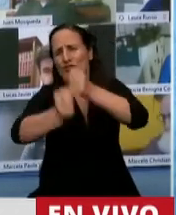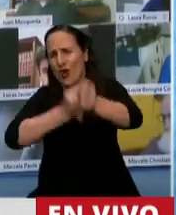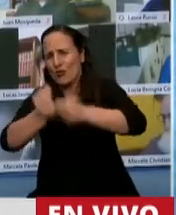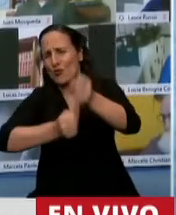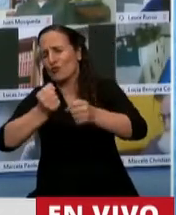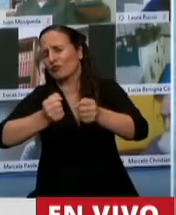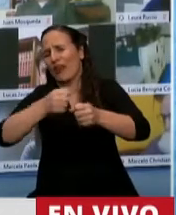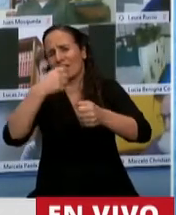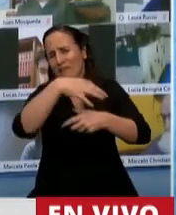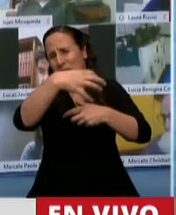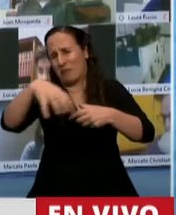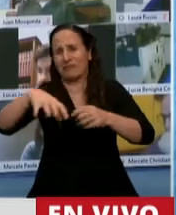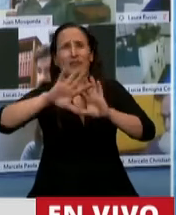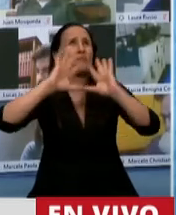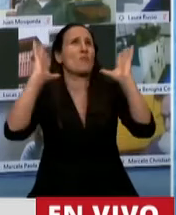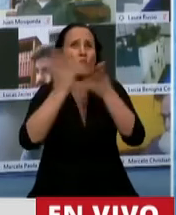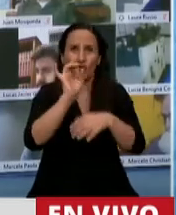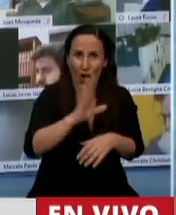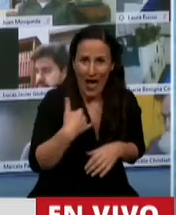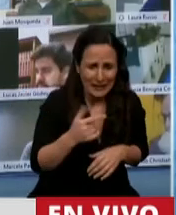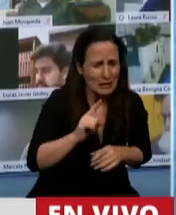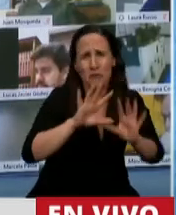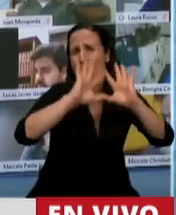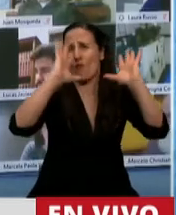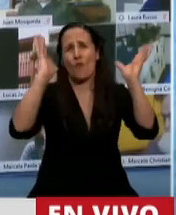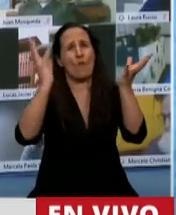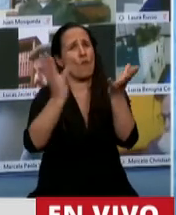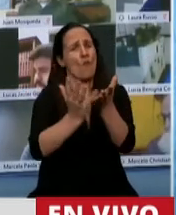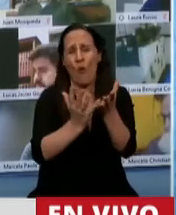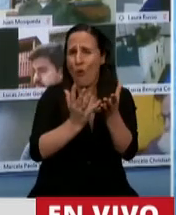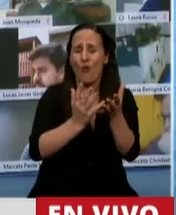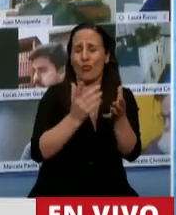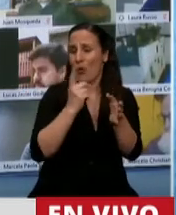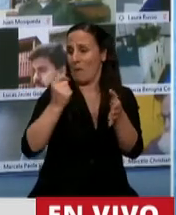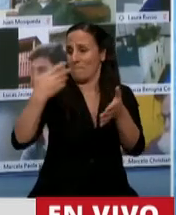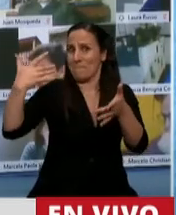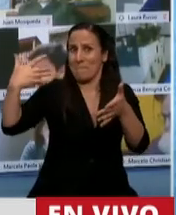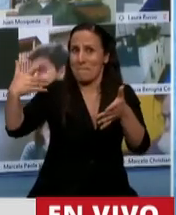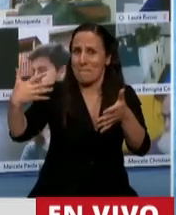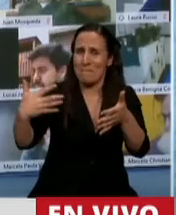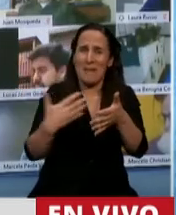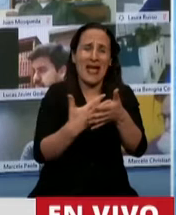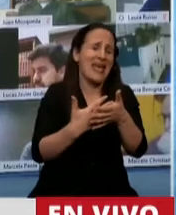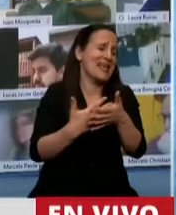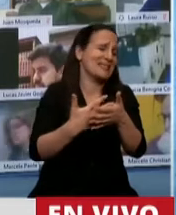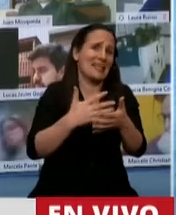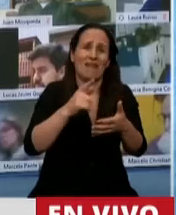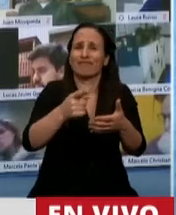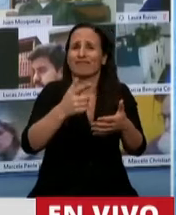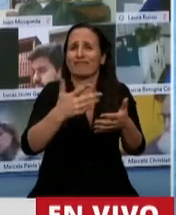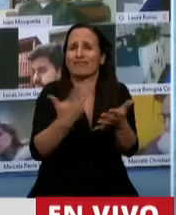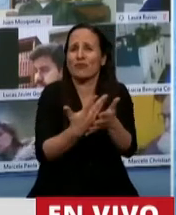todo el mundo, no solamente en Argentina, que en todos estos meses de pandemia haya sufrido tanto,